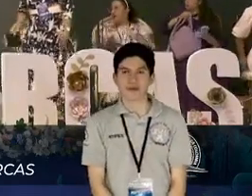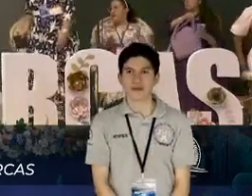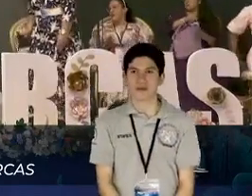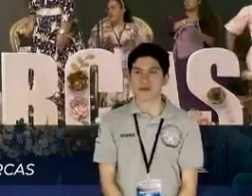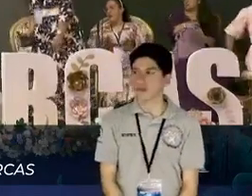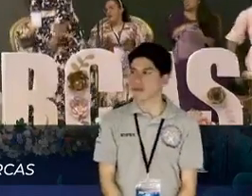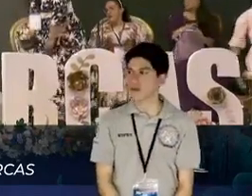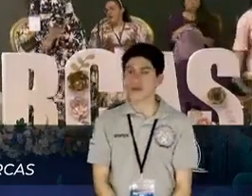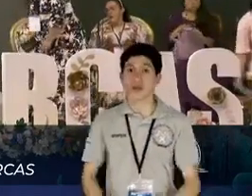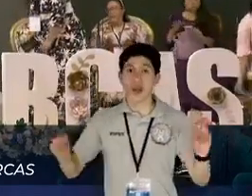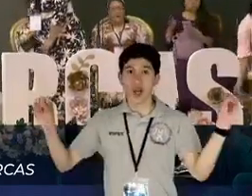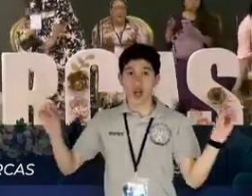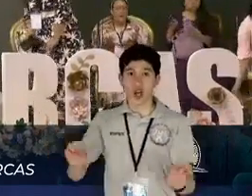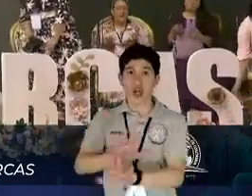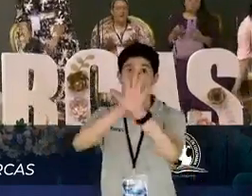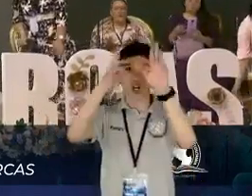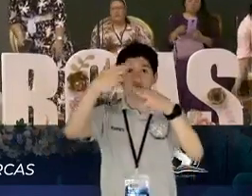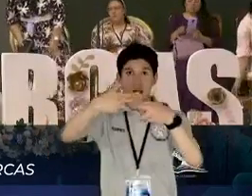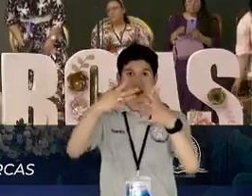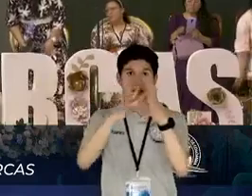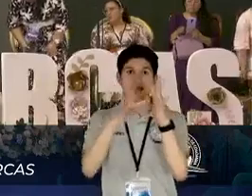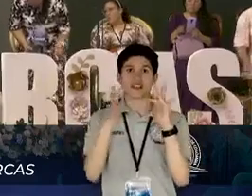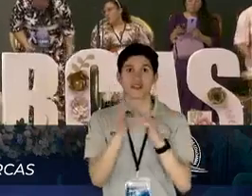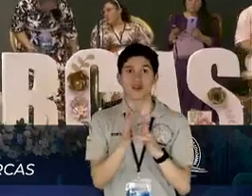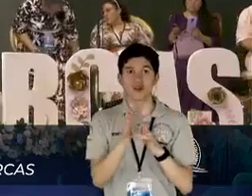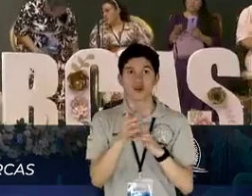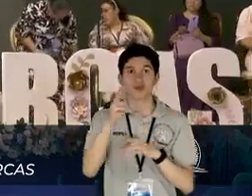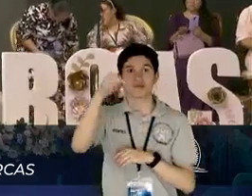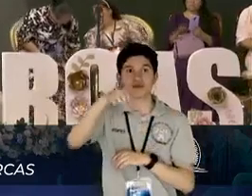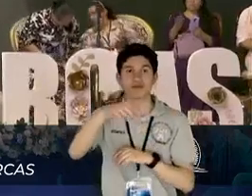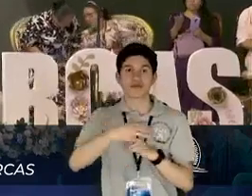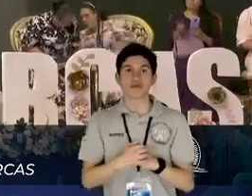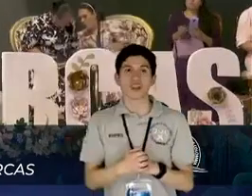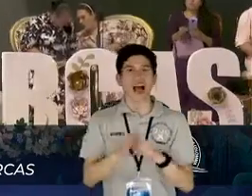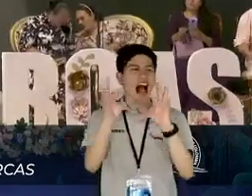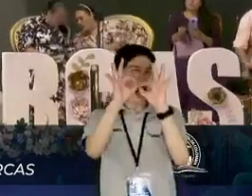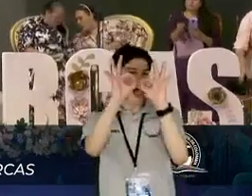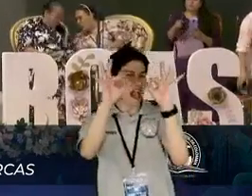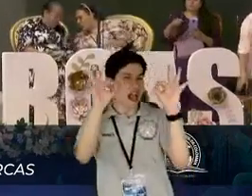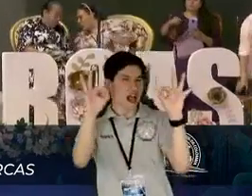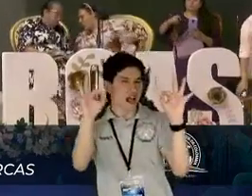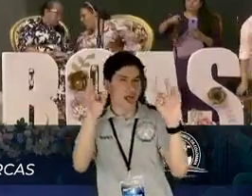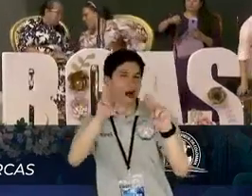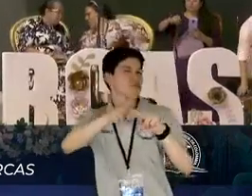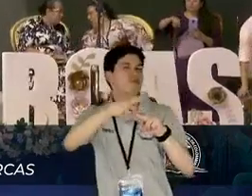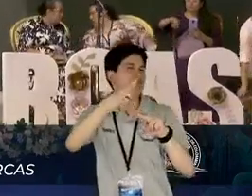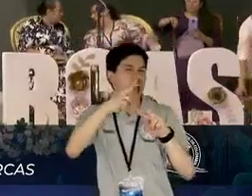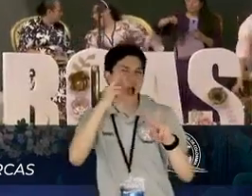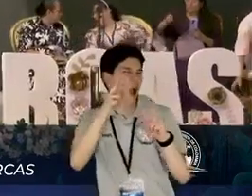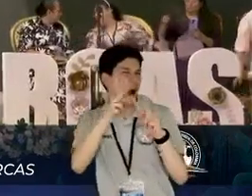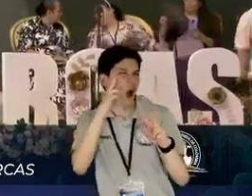Gloria al nombre de Jesús. Bueno, hay un dicho por ahí popular que dice que la unión,